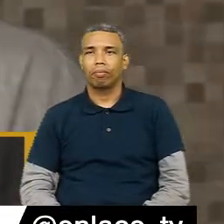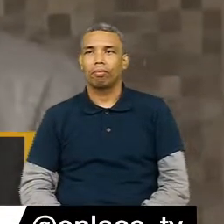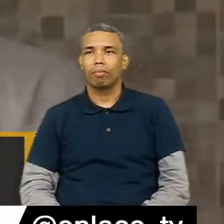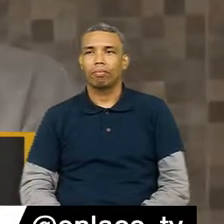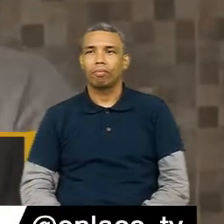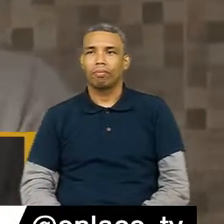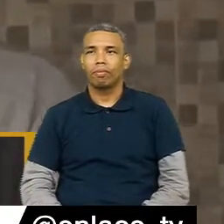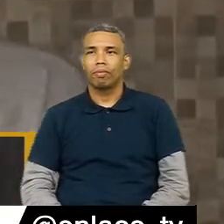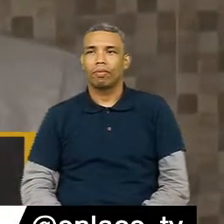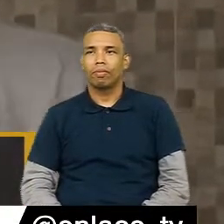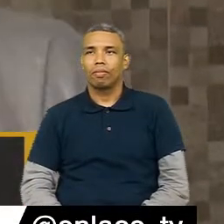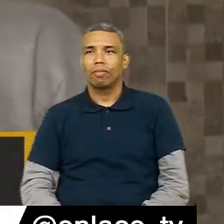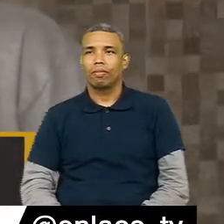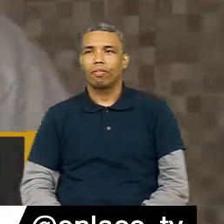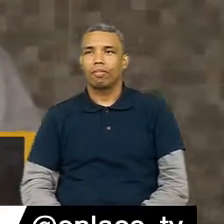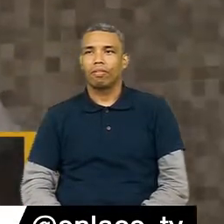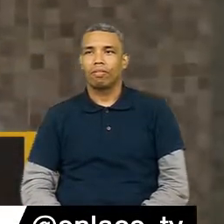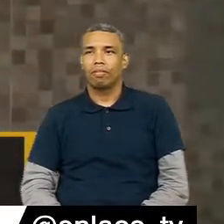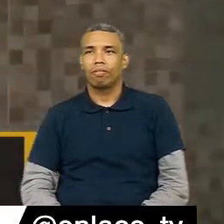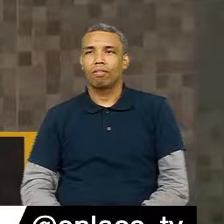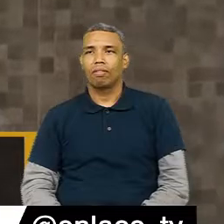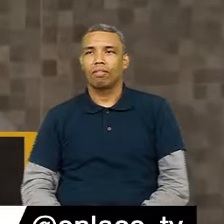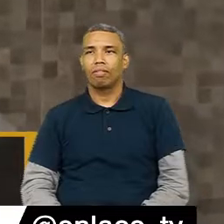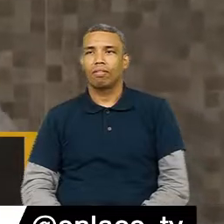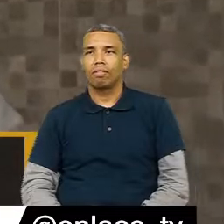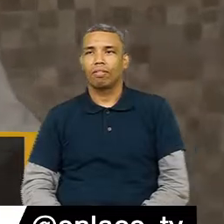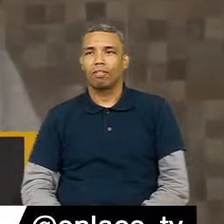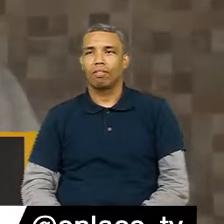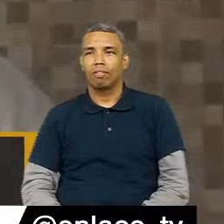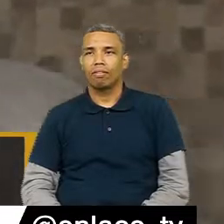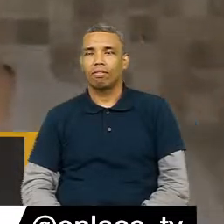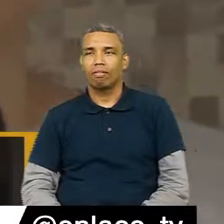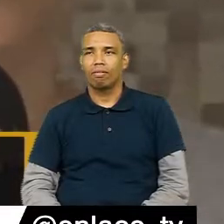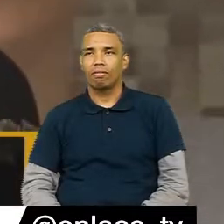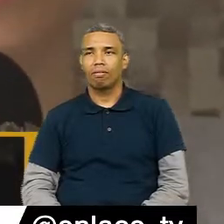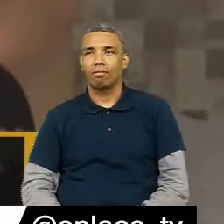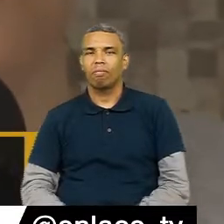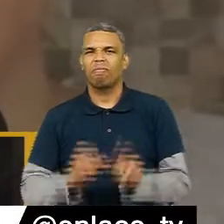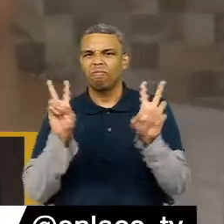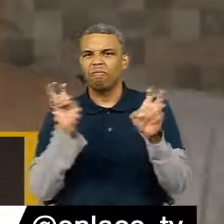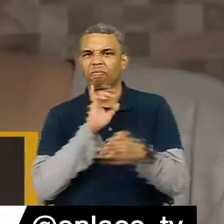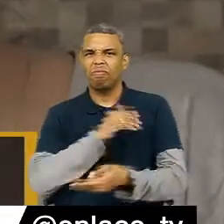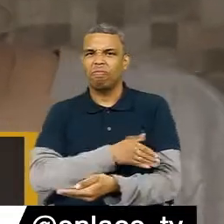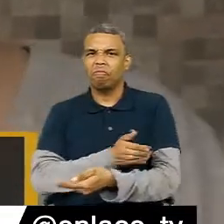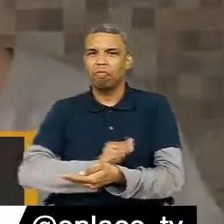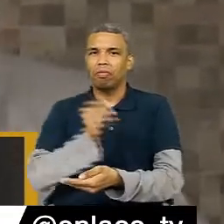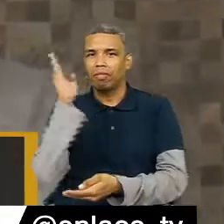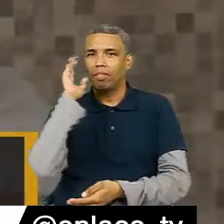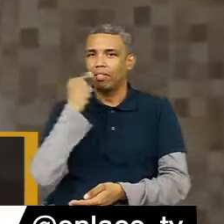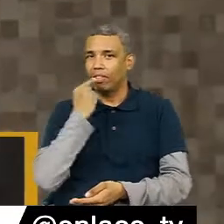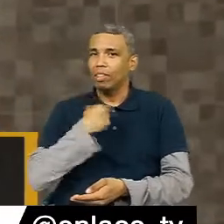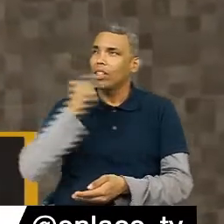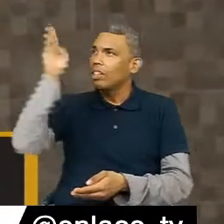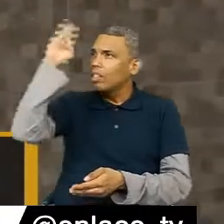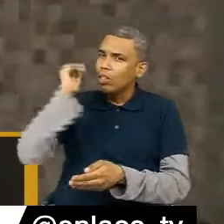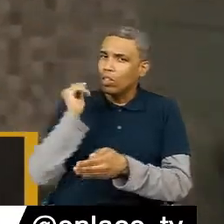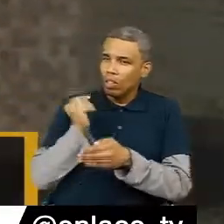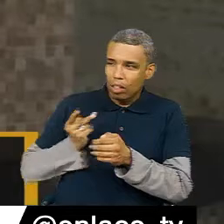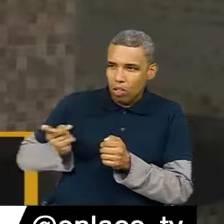imagina esto que tenemos. Y es nuestro secreto, nuestra puerta al cielo, solo